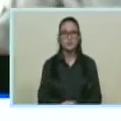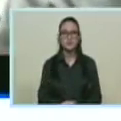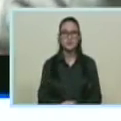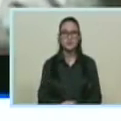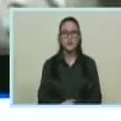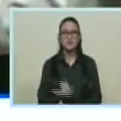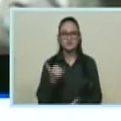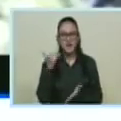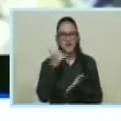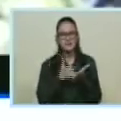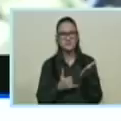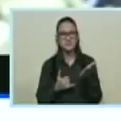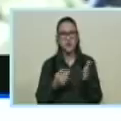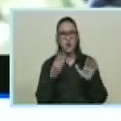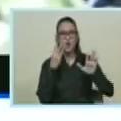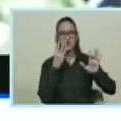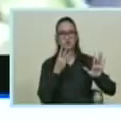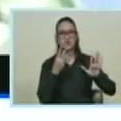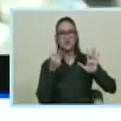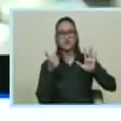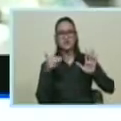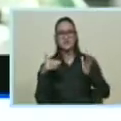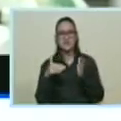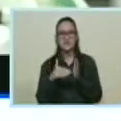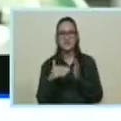están inscritos